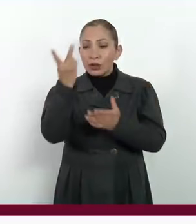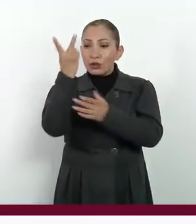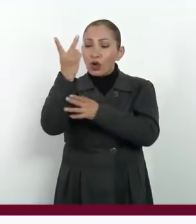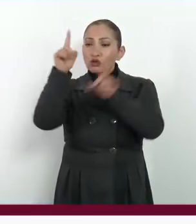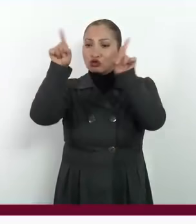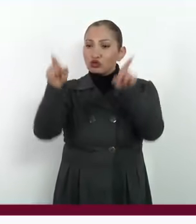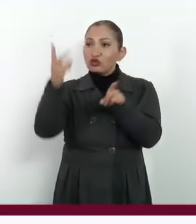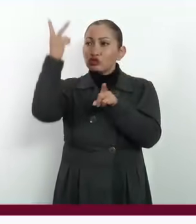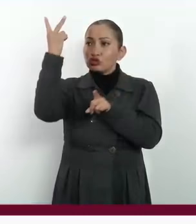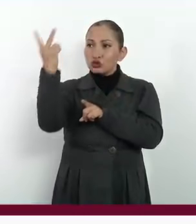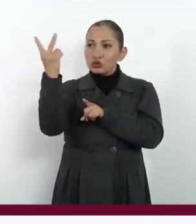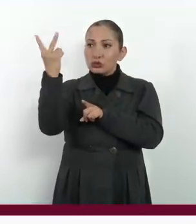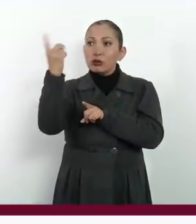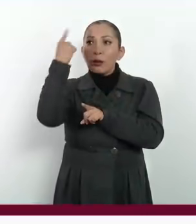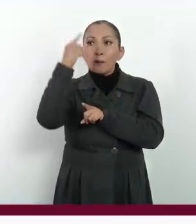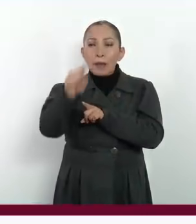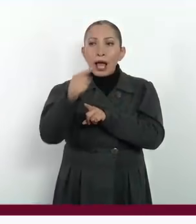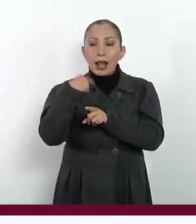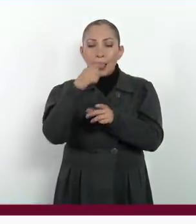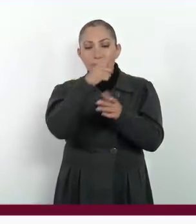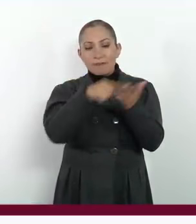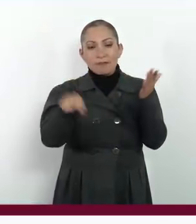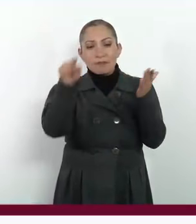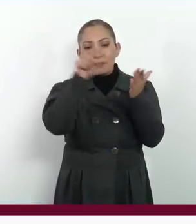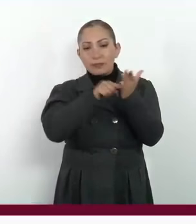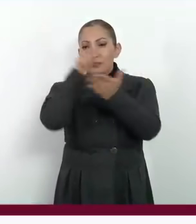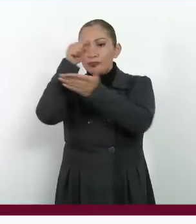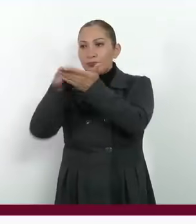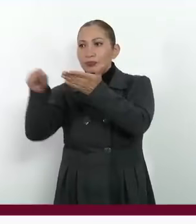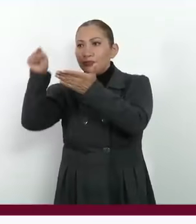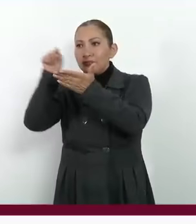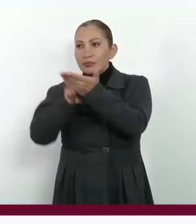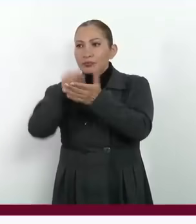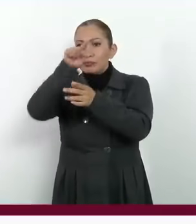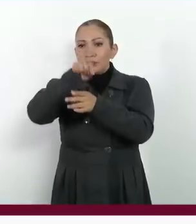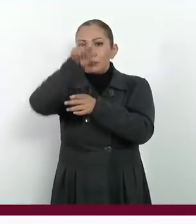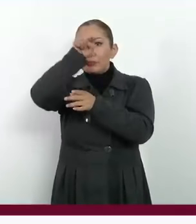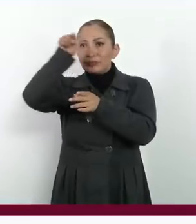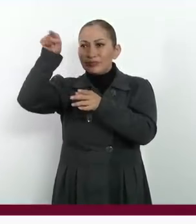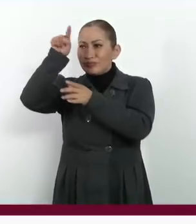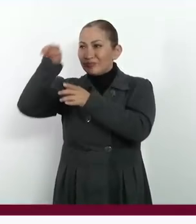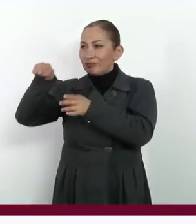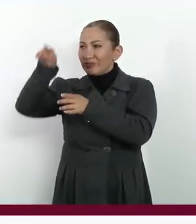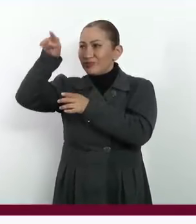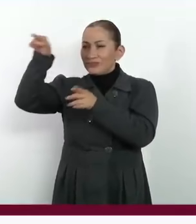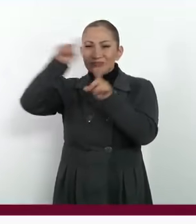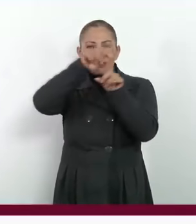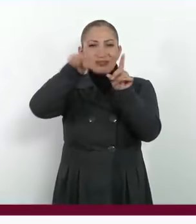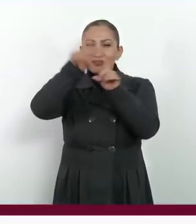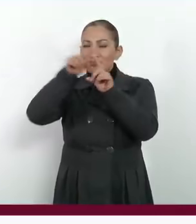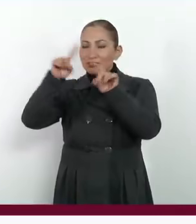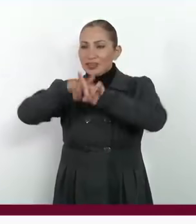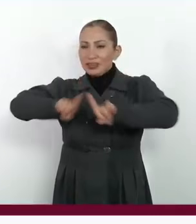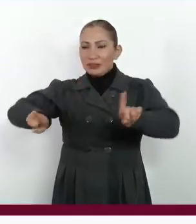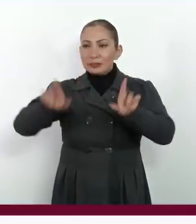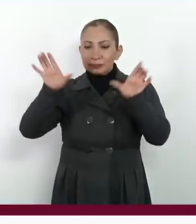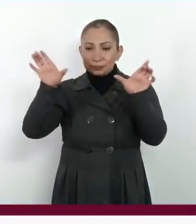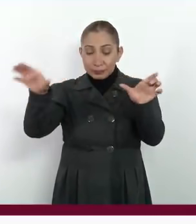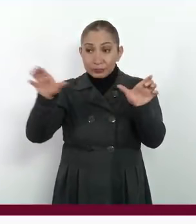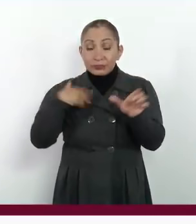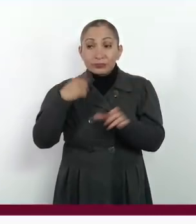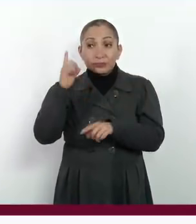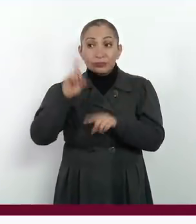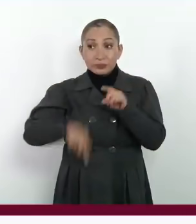al cuadrado en ambos lados de la igualdad, para cancelar la mayor cantidad de raíces cuadradas, ya que son operaciones contrarias.